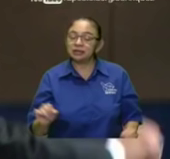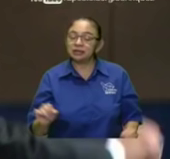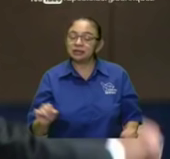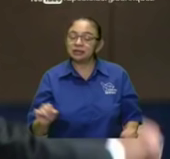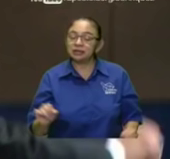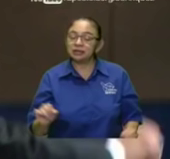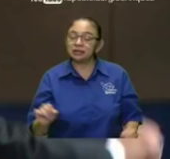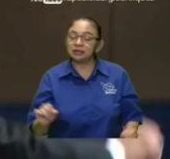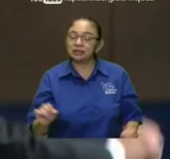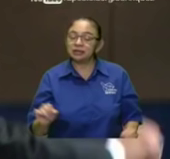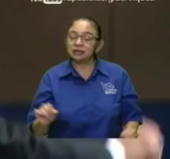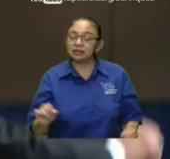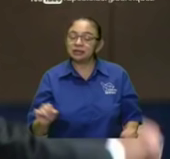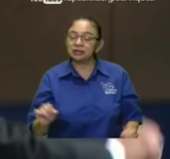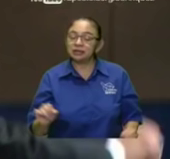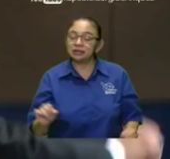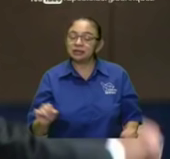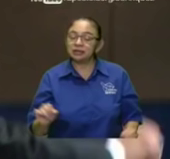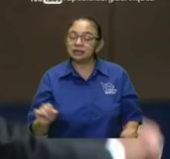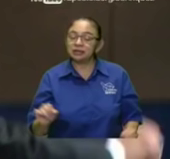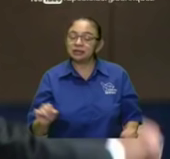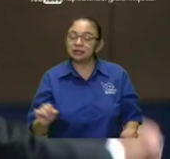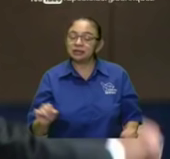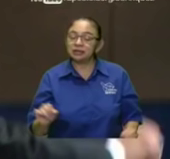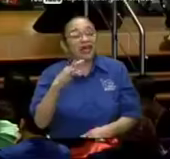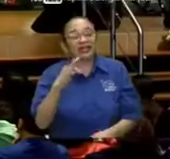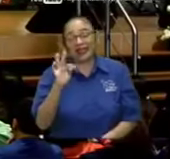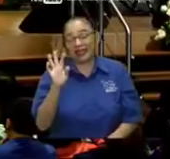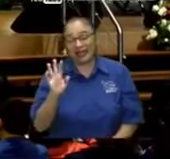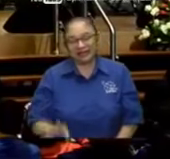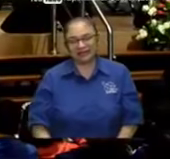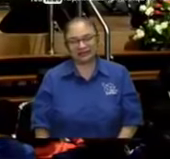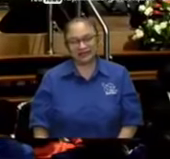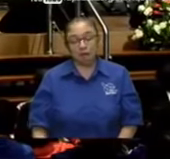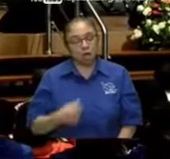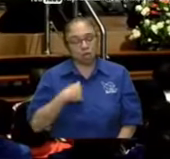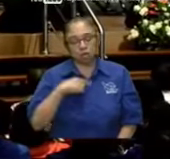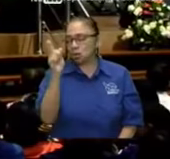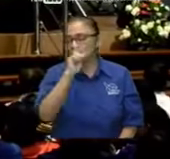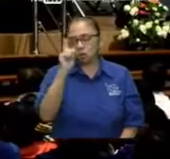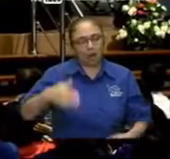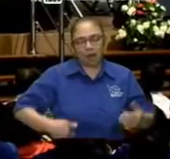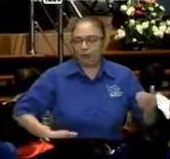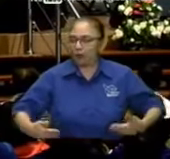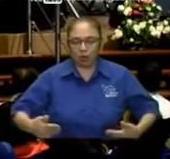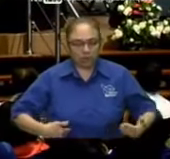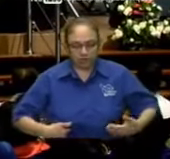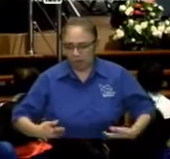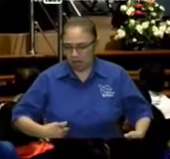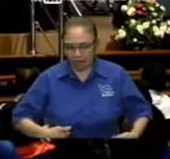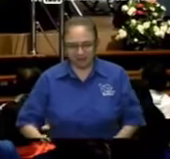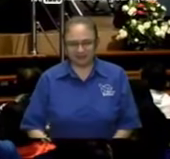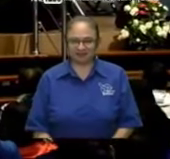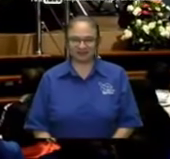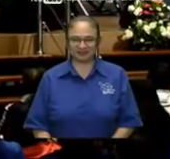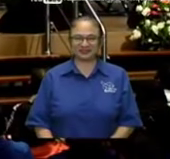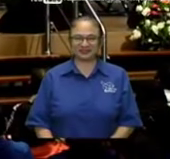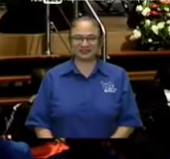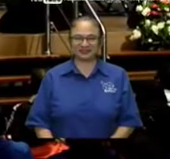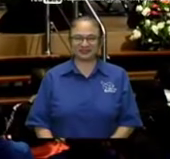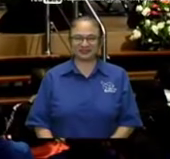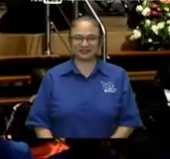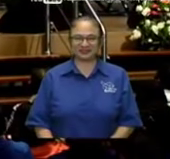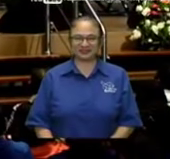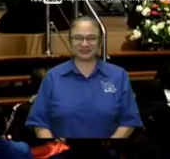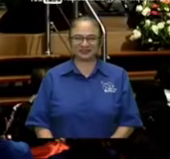¿cuánto tiempo se irán a tardar? O usted conteste solita, ¿verdad? Yo no la voy a molestar. Usted solita conteste, bueno, si yo tengo que contar mi testimonio de